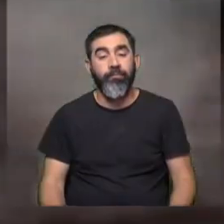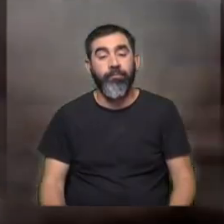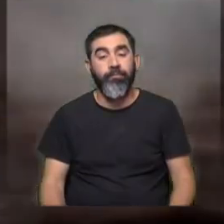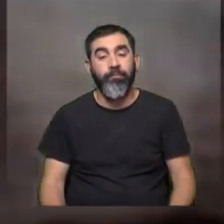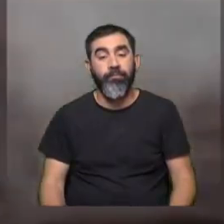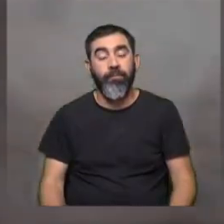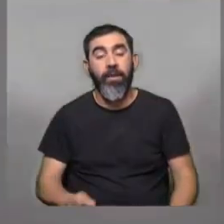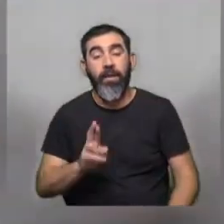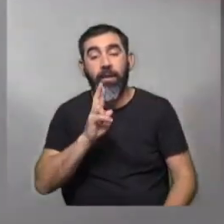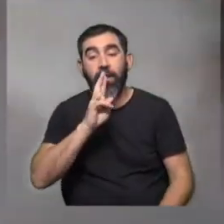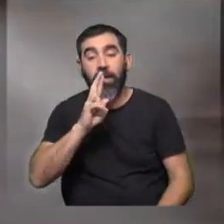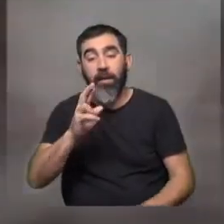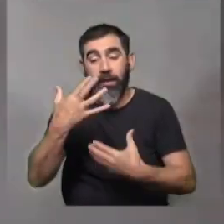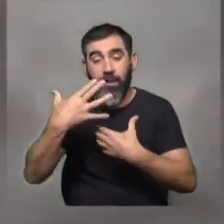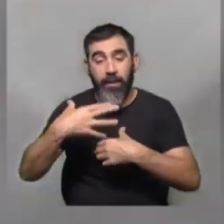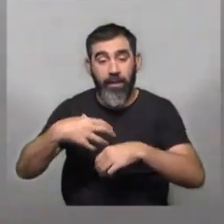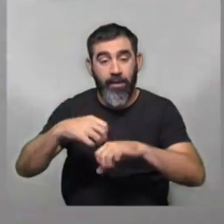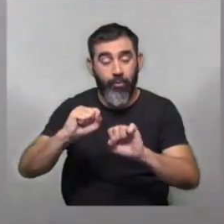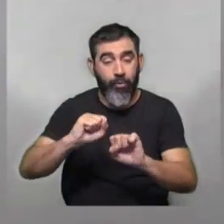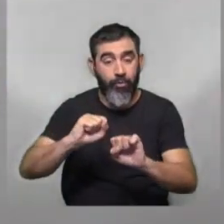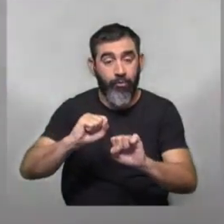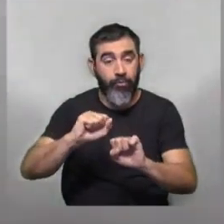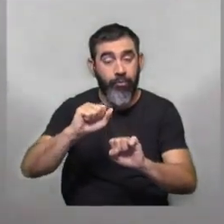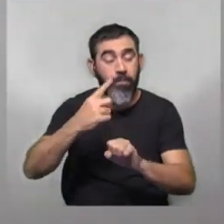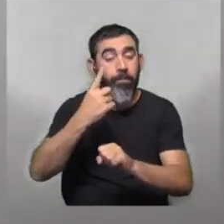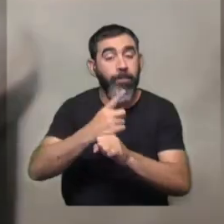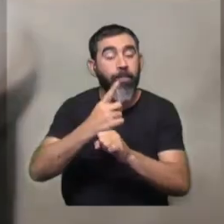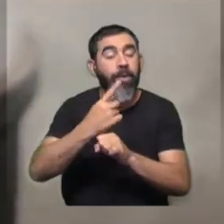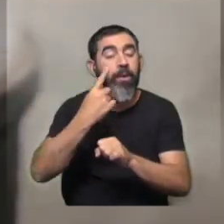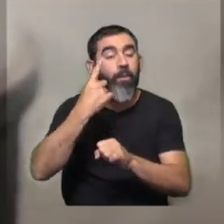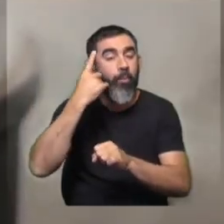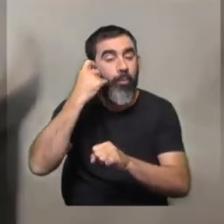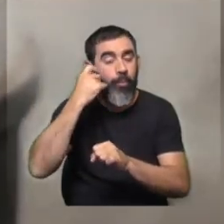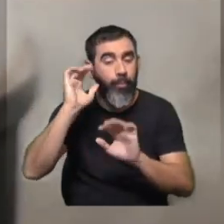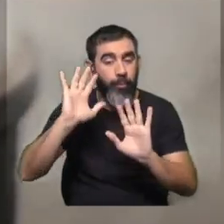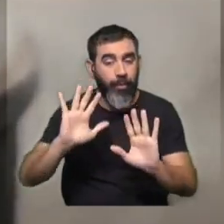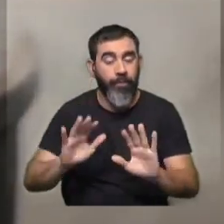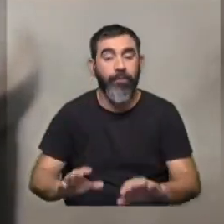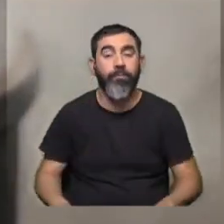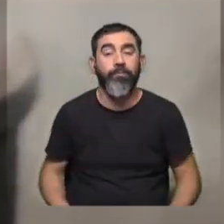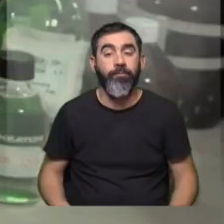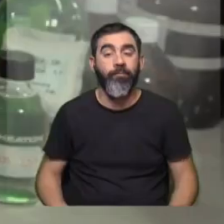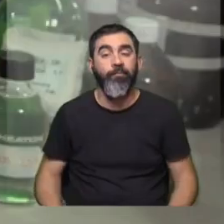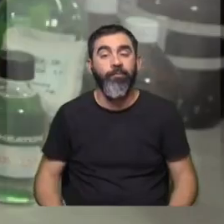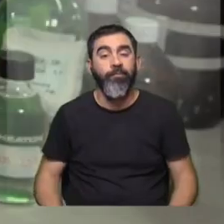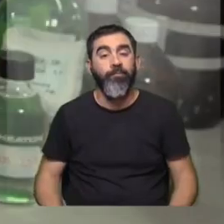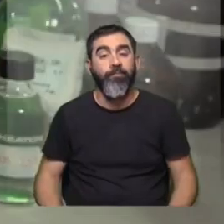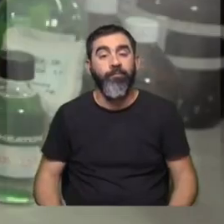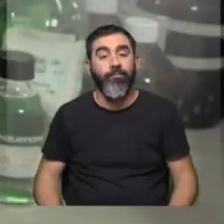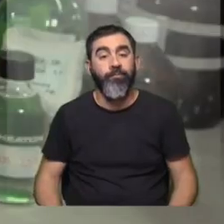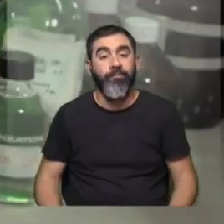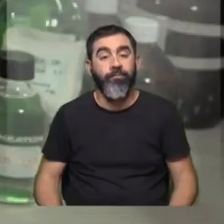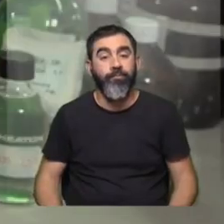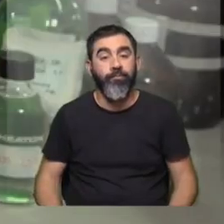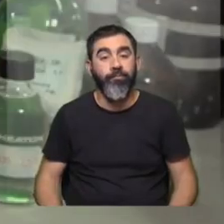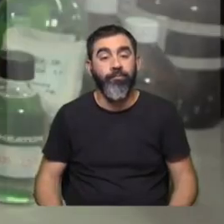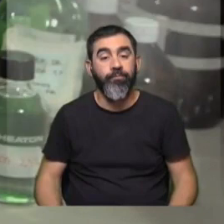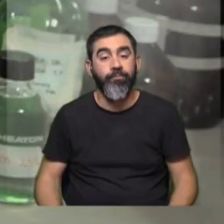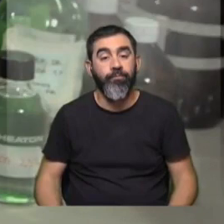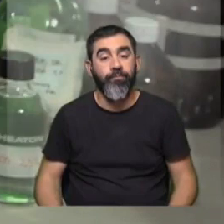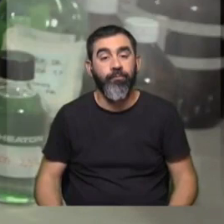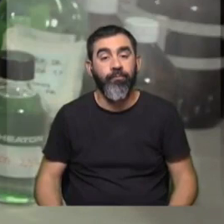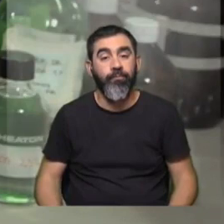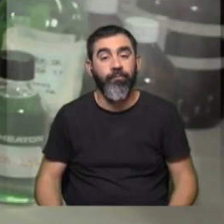Los resultados que encontramos respecto a este primer ensayo de capacidad antioxidante de los compuestos fue